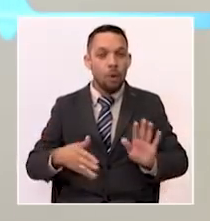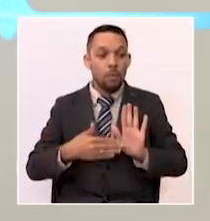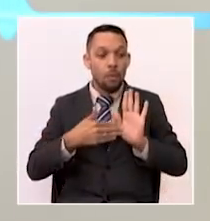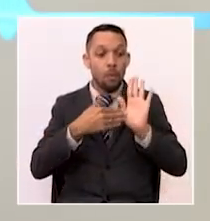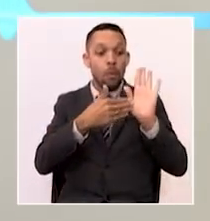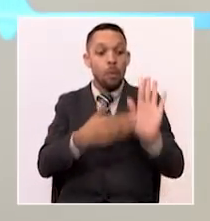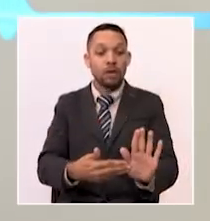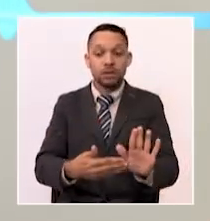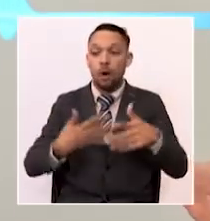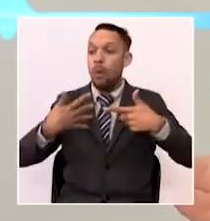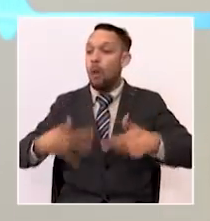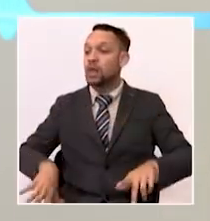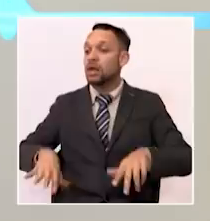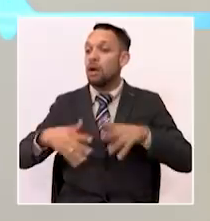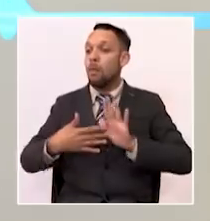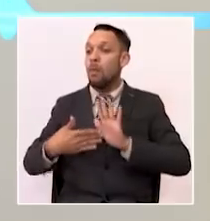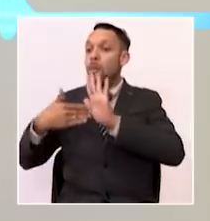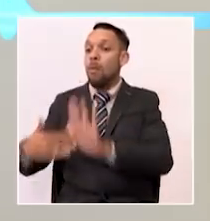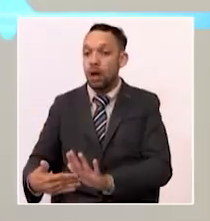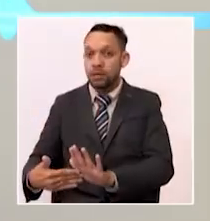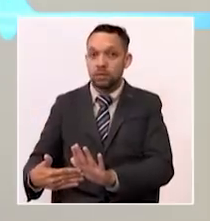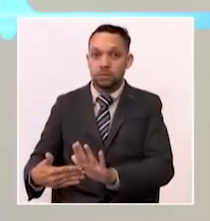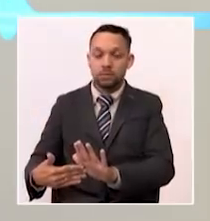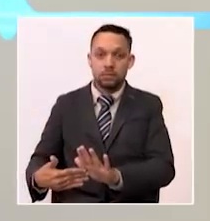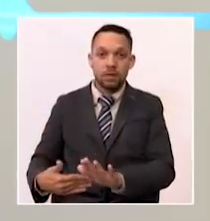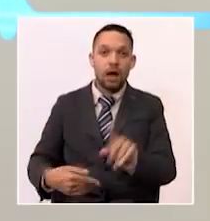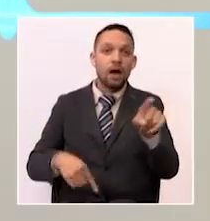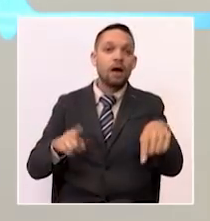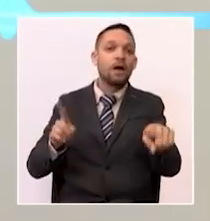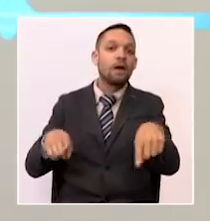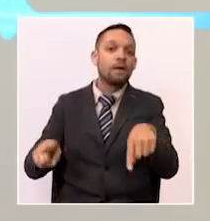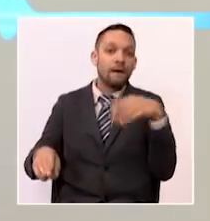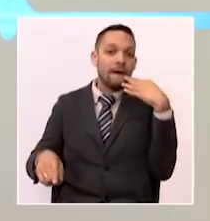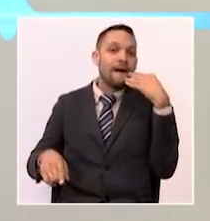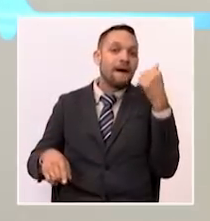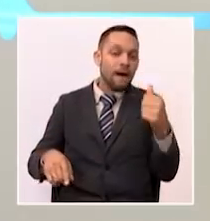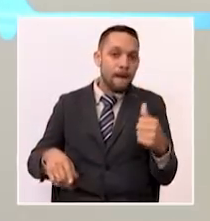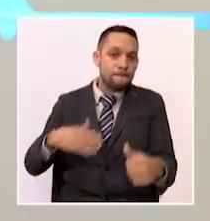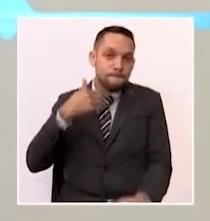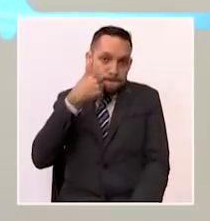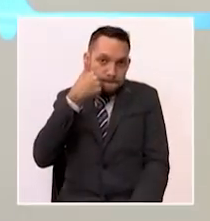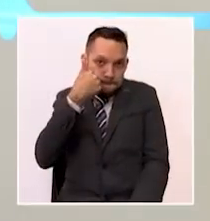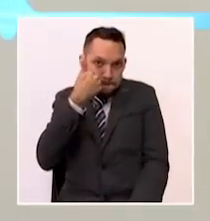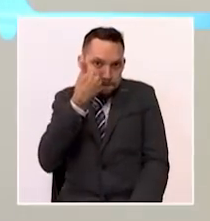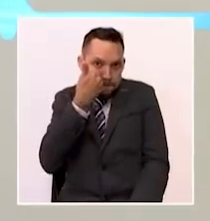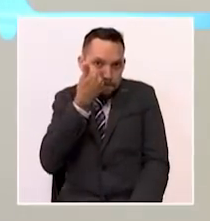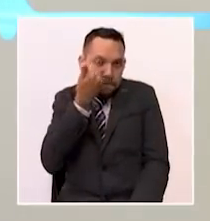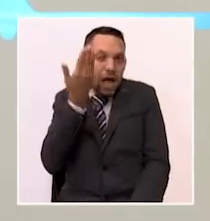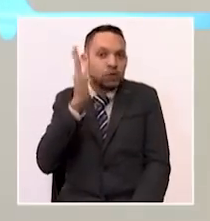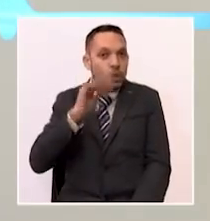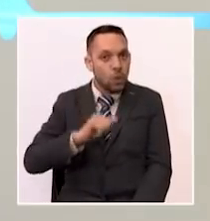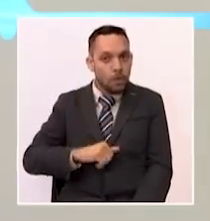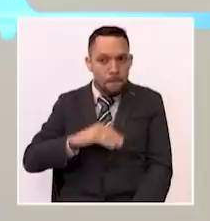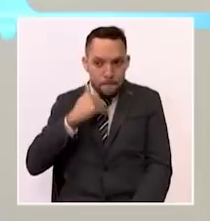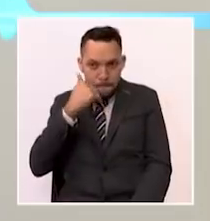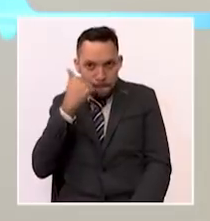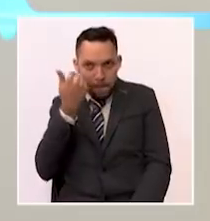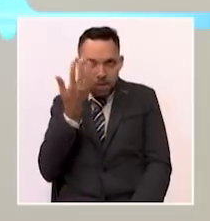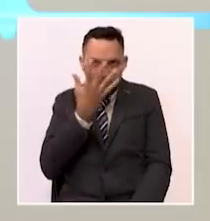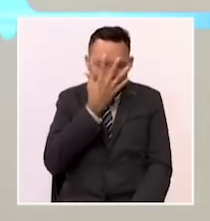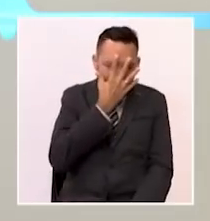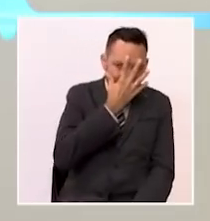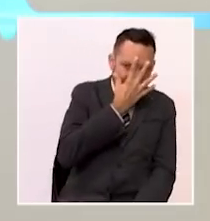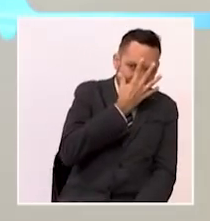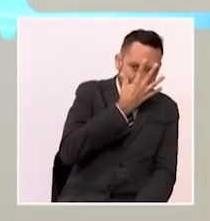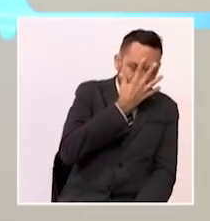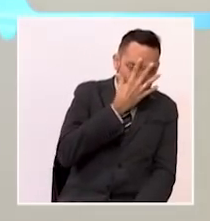fácil a cualquier persona. Y más en señoras. Y más en señoras. Muchas veces es más, sí, en mujeres, entre más avanzada sea su edad, pues más pudorosas se vuelven,